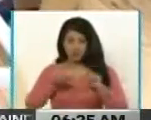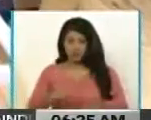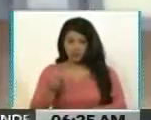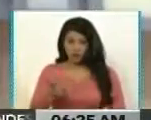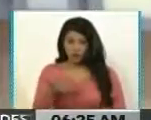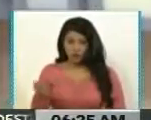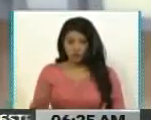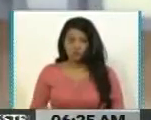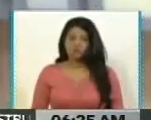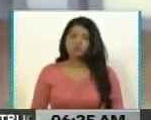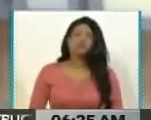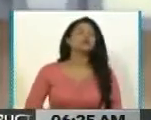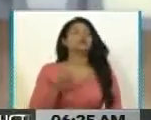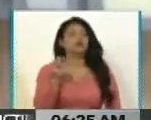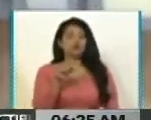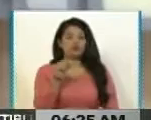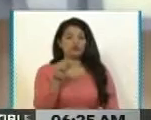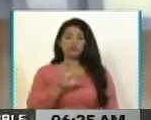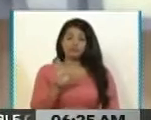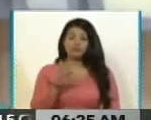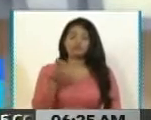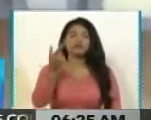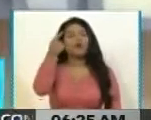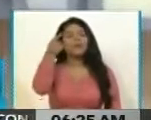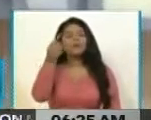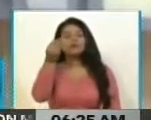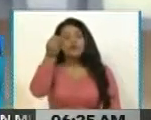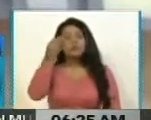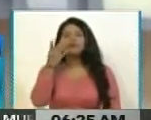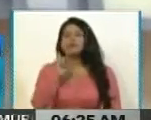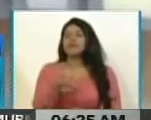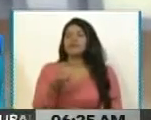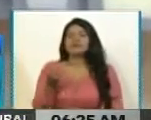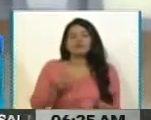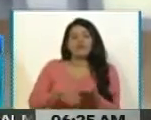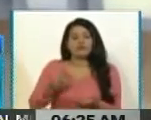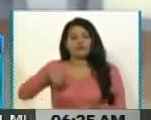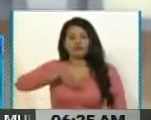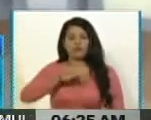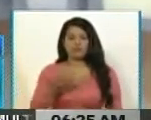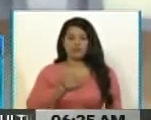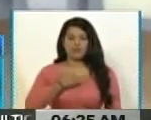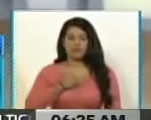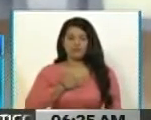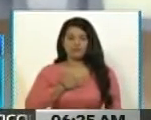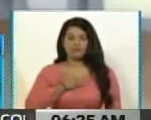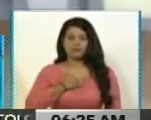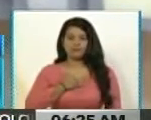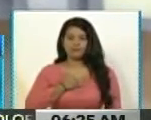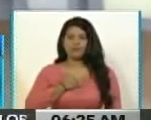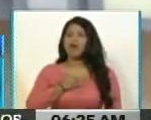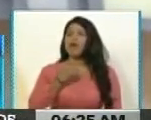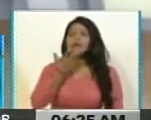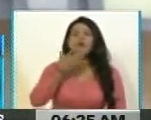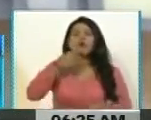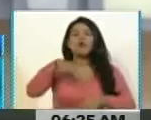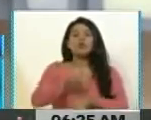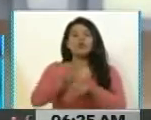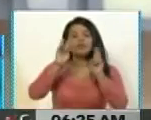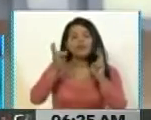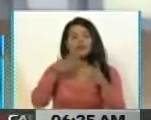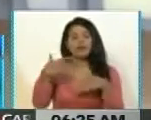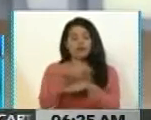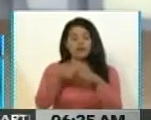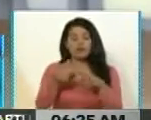es que además yo creo que esa es una de las cosas que hay que rescatar. No solamente lo que se ha hecho, digamos, desde el